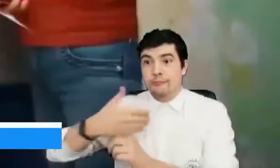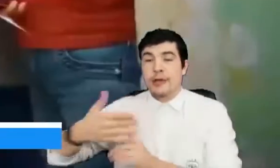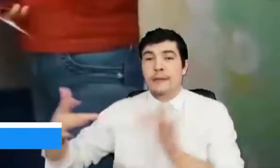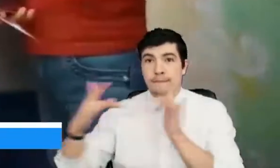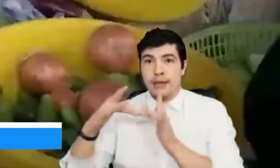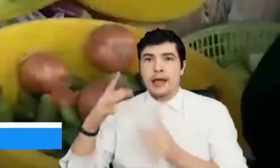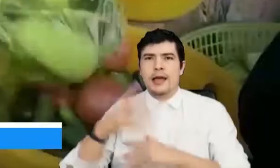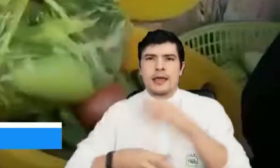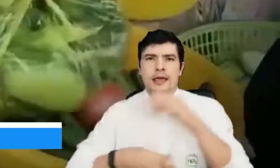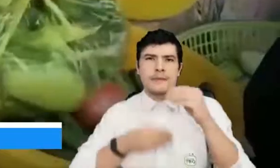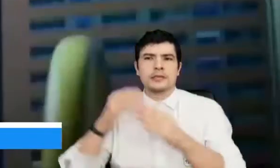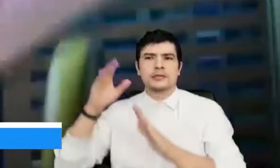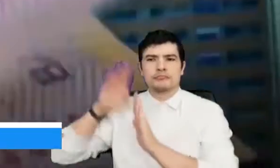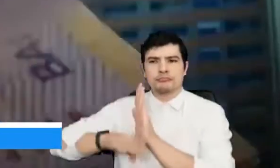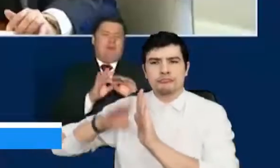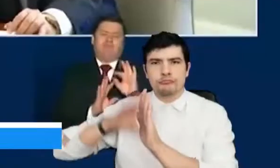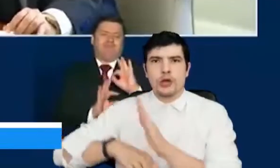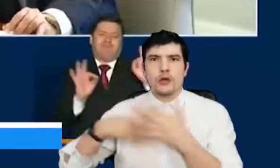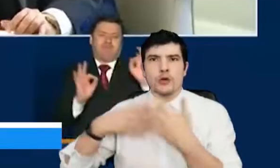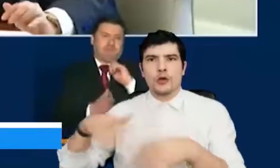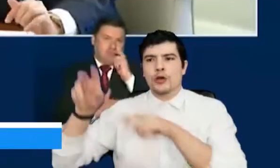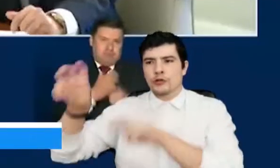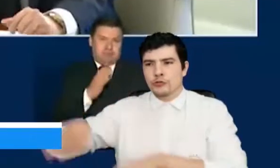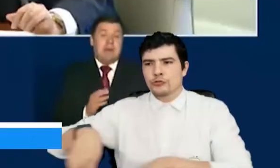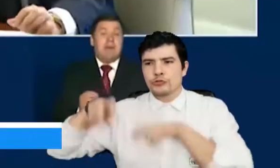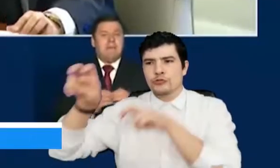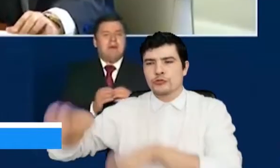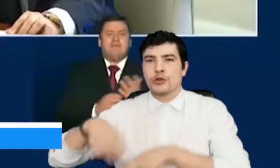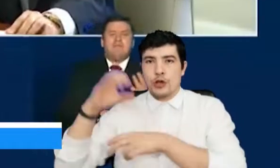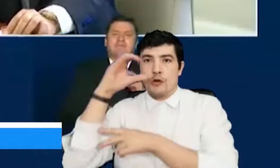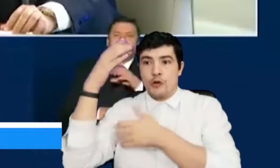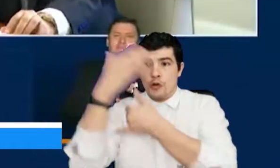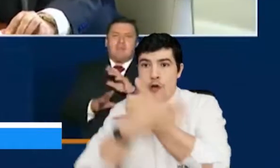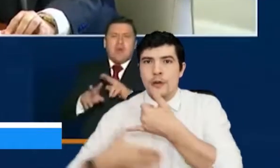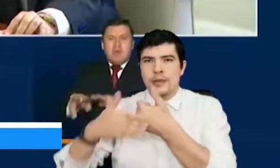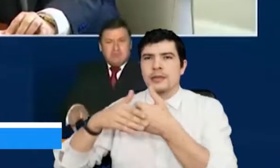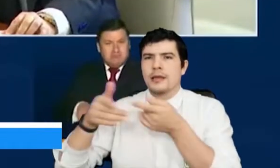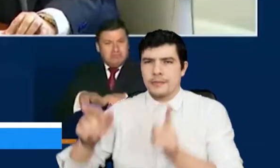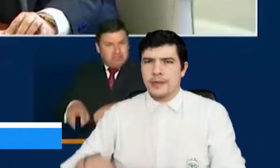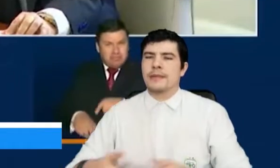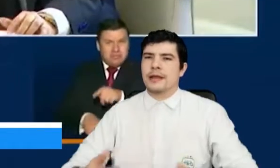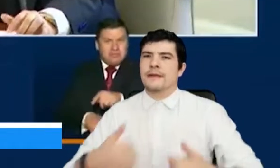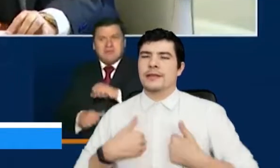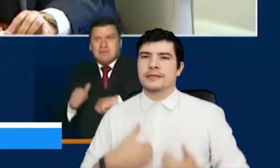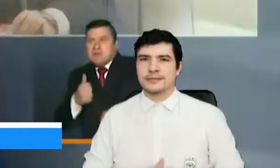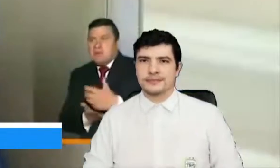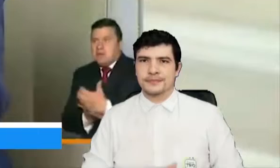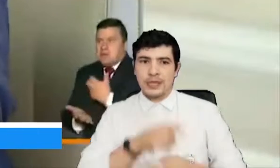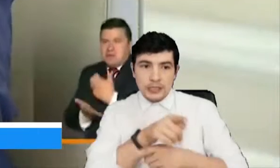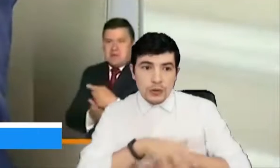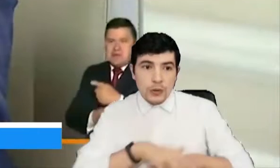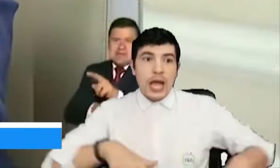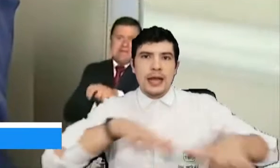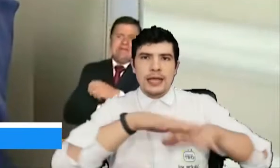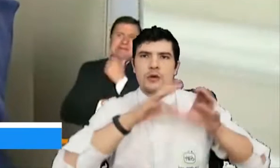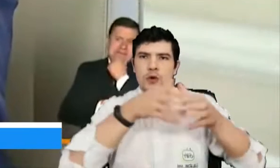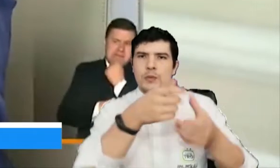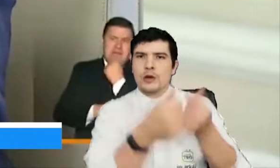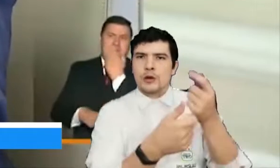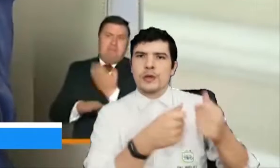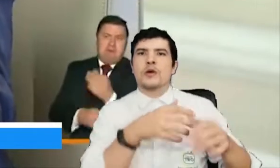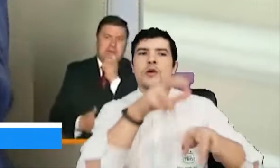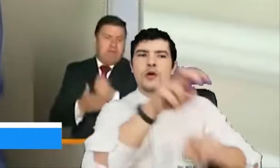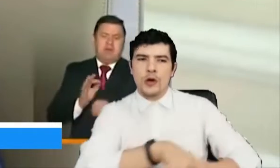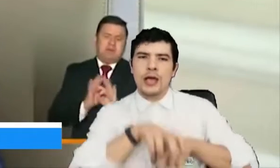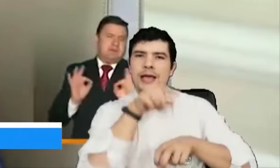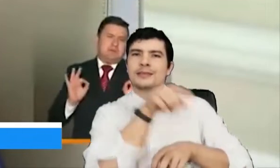alivio importante para el agro colombiano. Finalmente lo ampliamos a los insumos agropecuarios porque creemos que el sector agropecuario es fundamental para